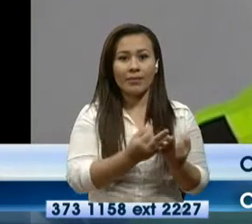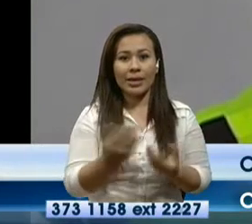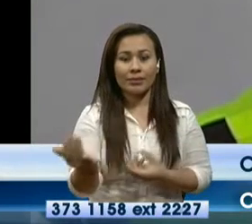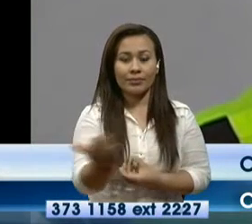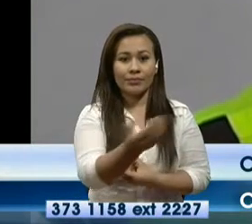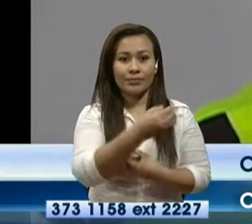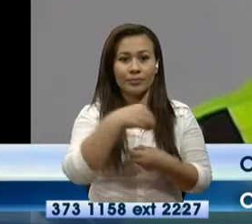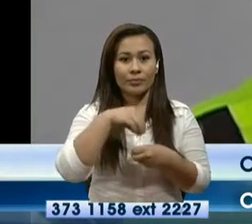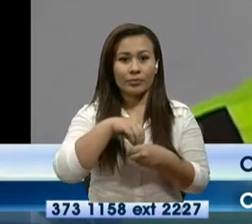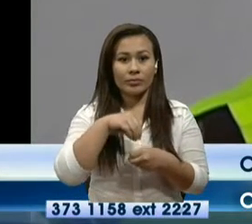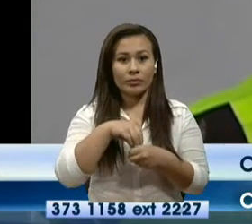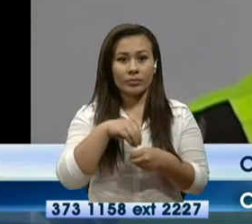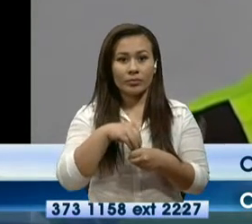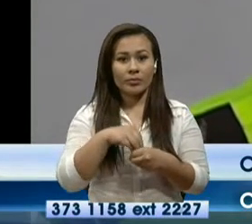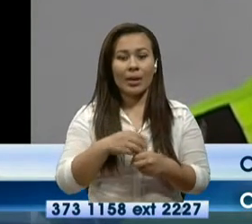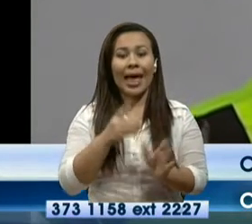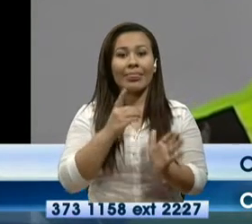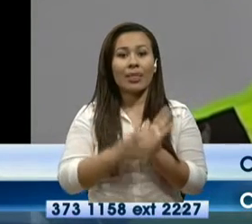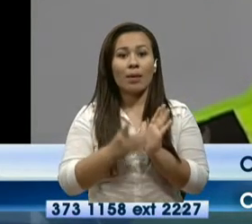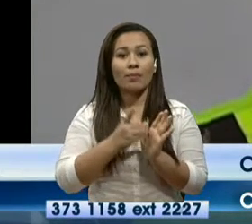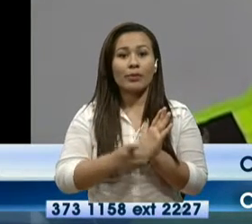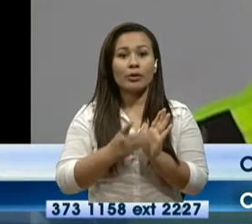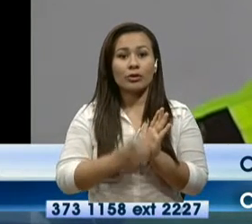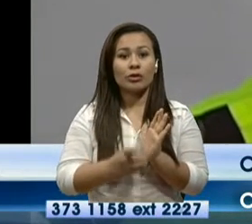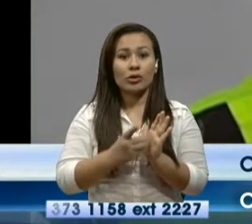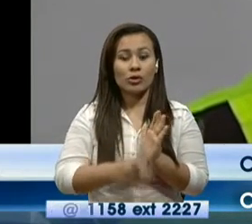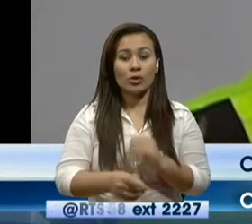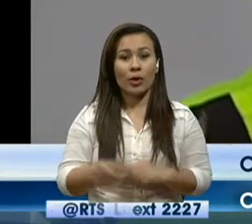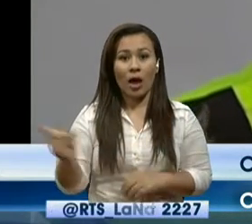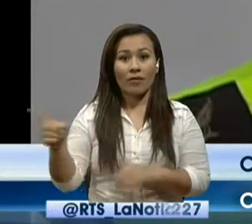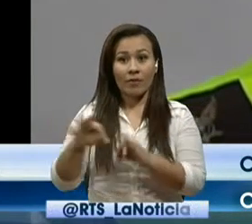recaudar todos los depósitos que le podían hacer los